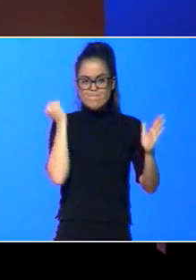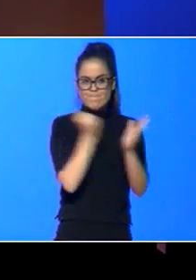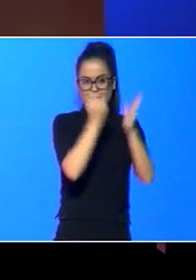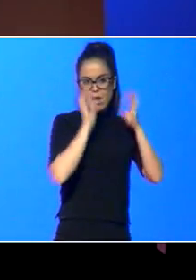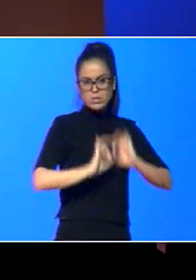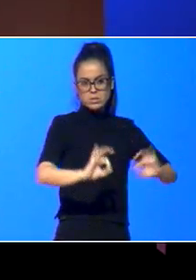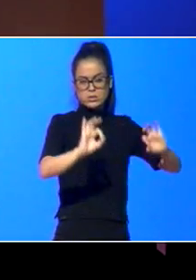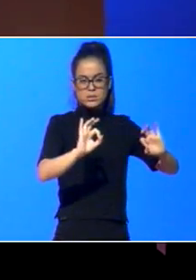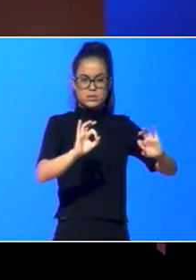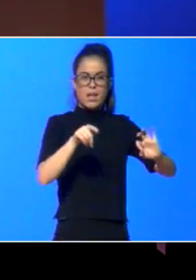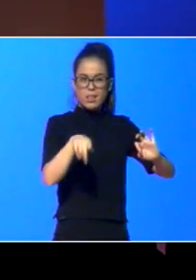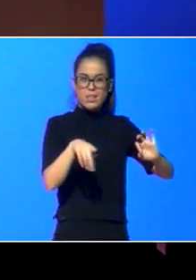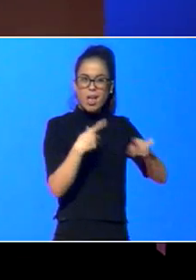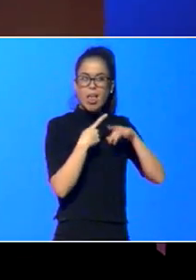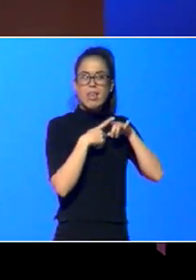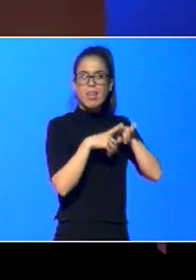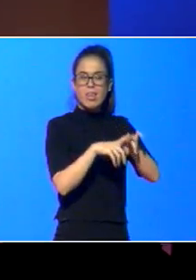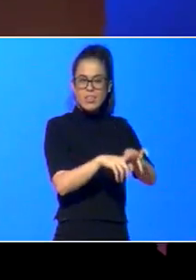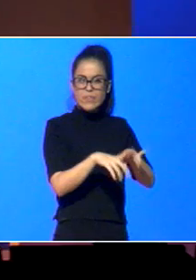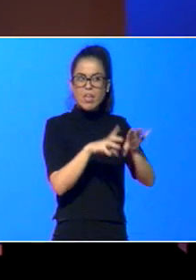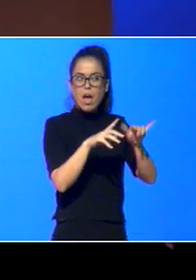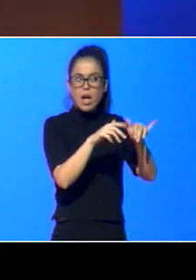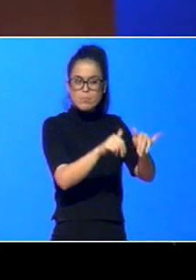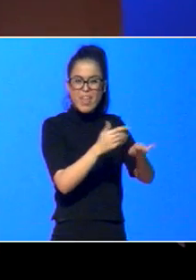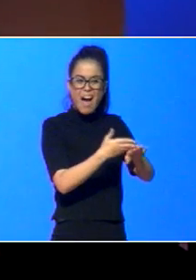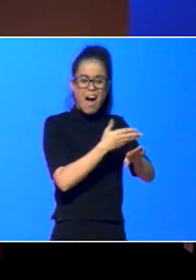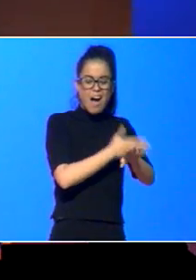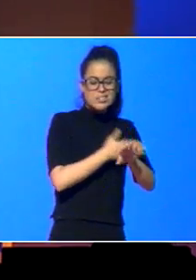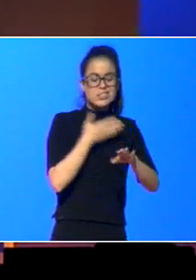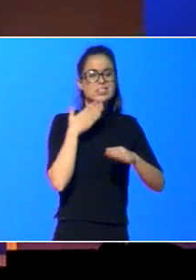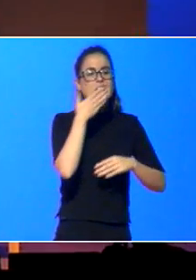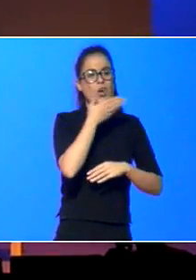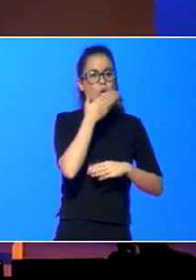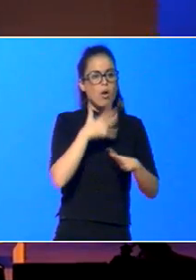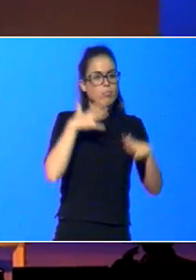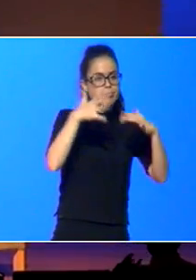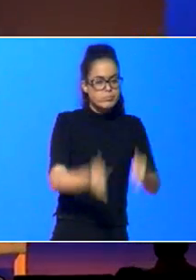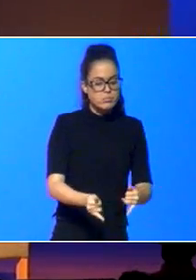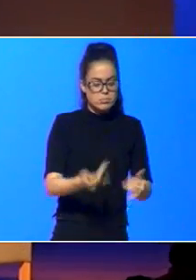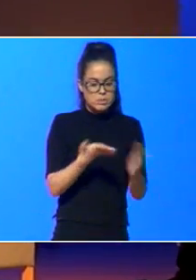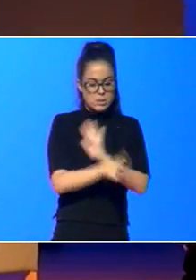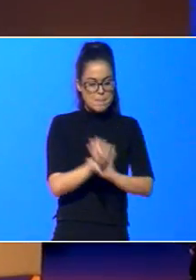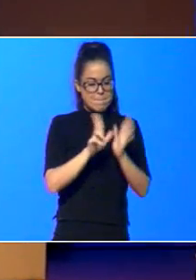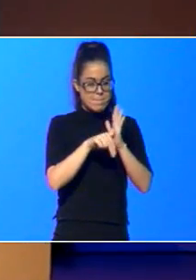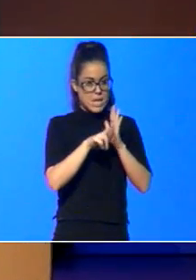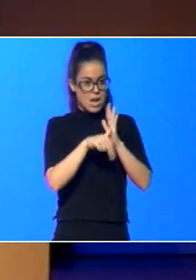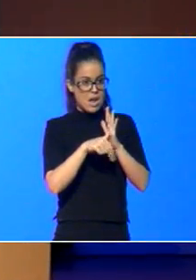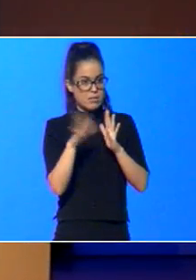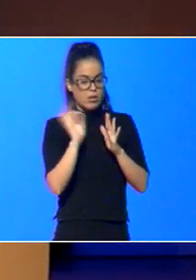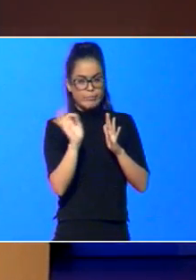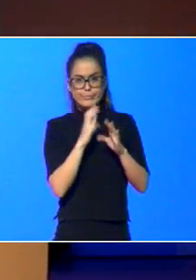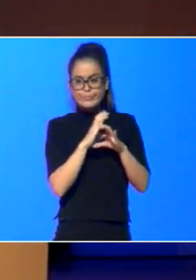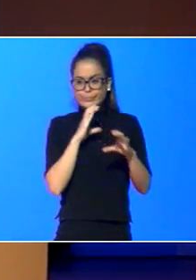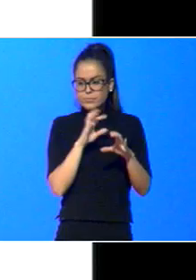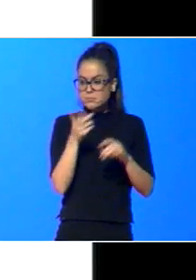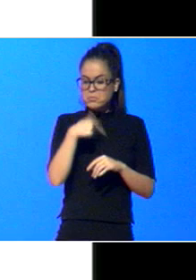ser necesario, pero es verdad que en un momento dado, en vez de poner un taxi o un apoyo, un recurso específico, también